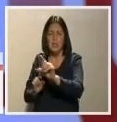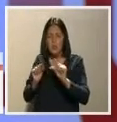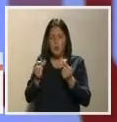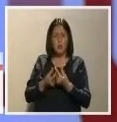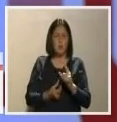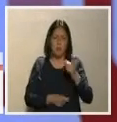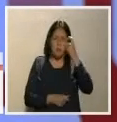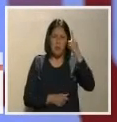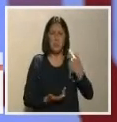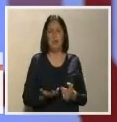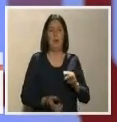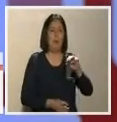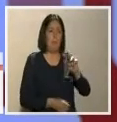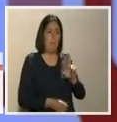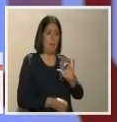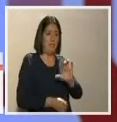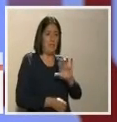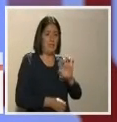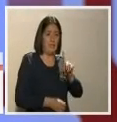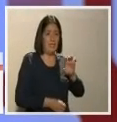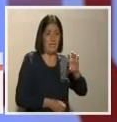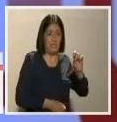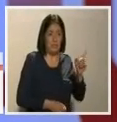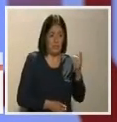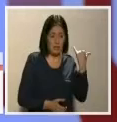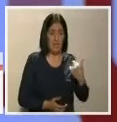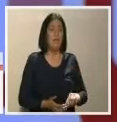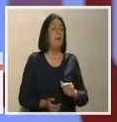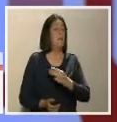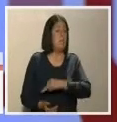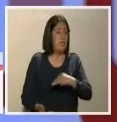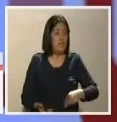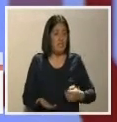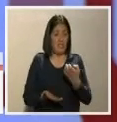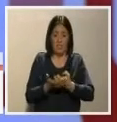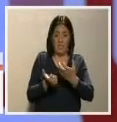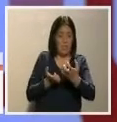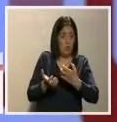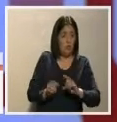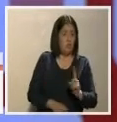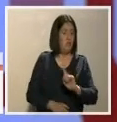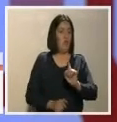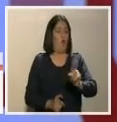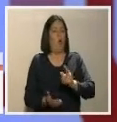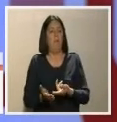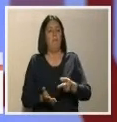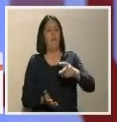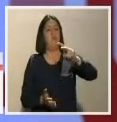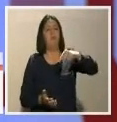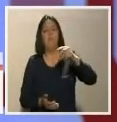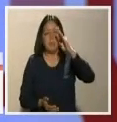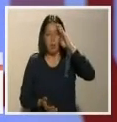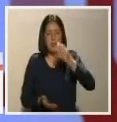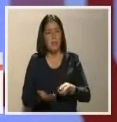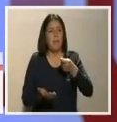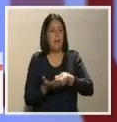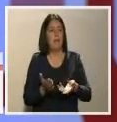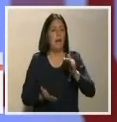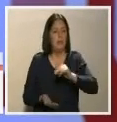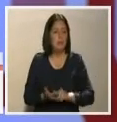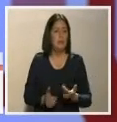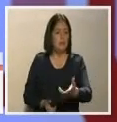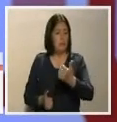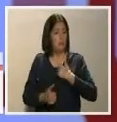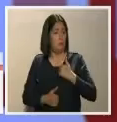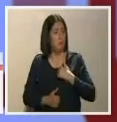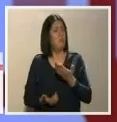si cuando la señora Mercedes Araoz fue ministra de Economía se negó al aumento de sueldos de policías y de los miembros